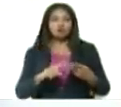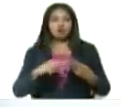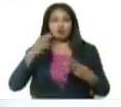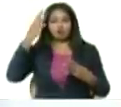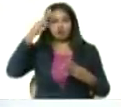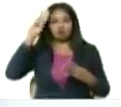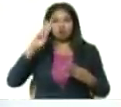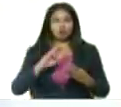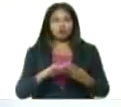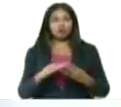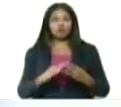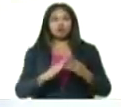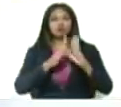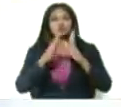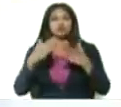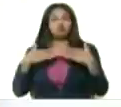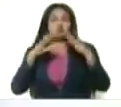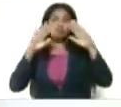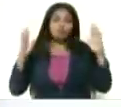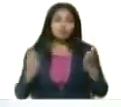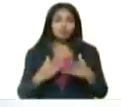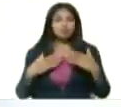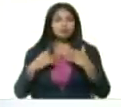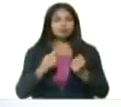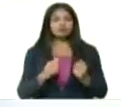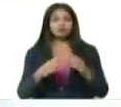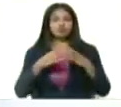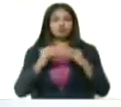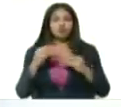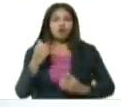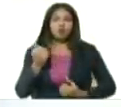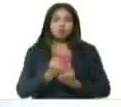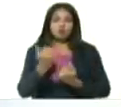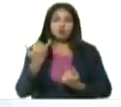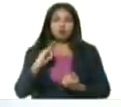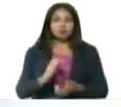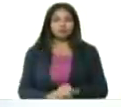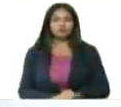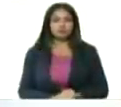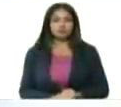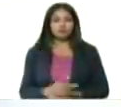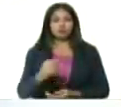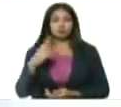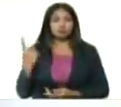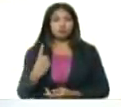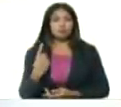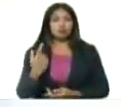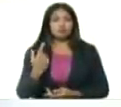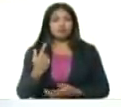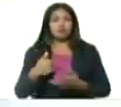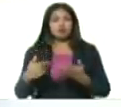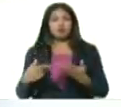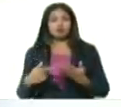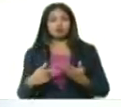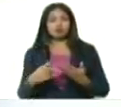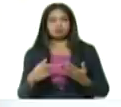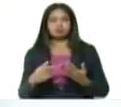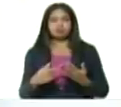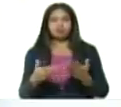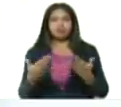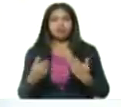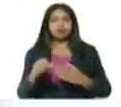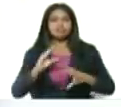Cuba, con la Organización Mundial de la Salud, toda la cooperación, no solo en el campo material, que es importante, sino en el